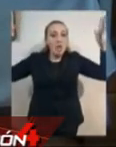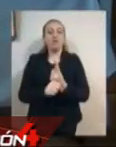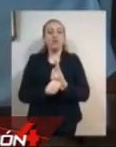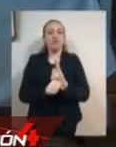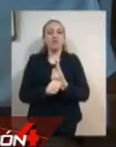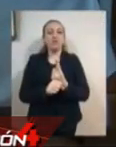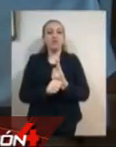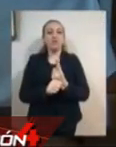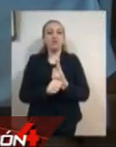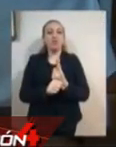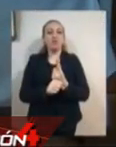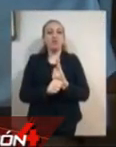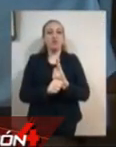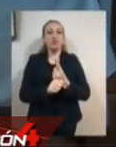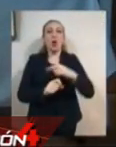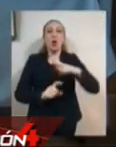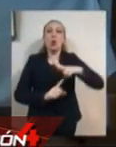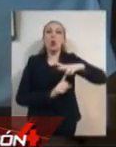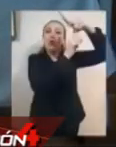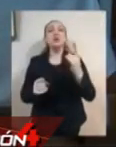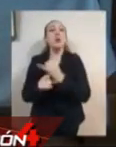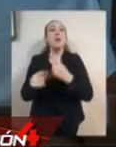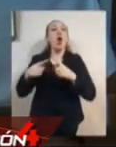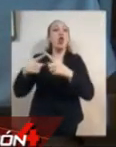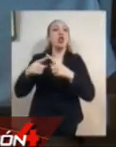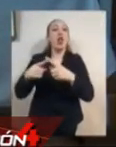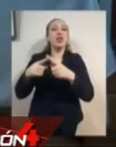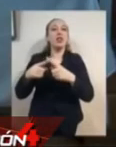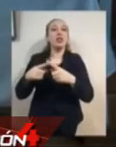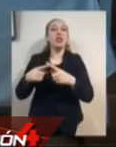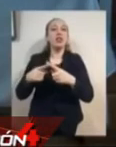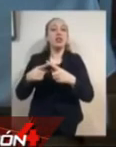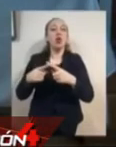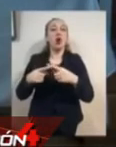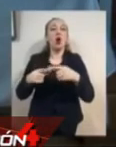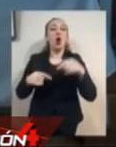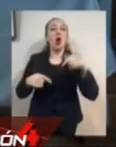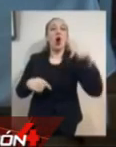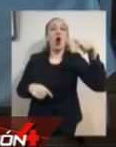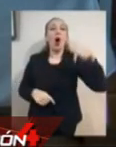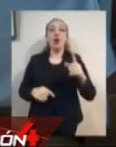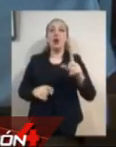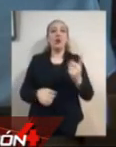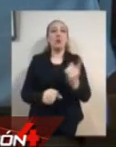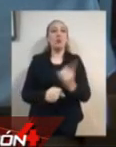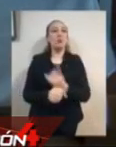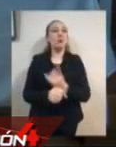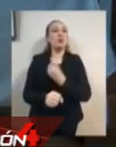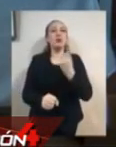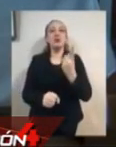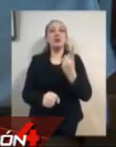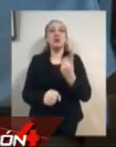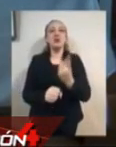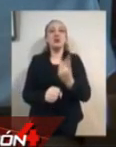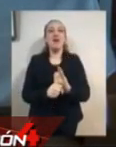permanente contacto con las autoridades del ejército. Pensemos que el helicóptero no puede aterrizar sobre la nieve y